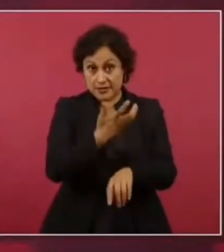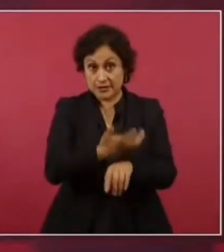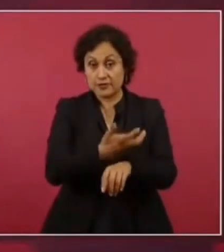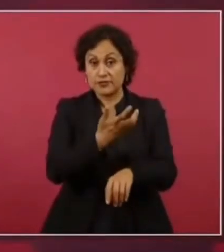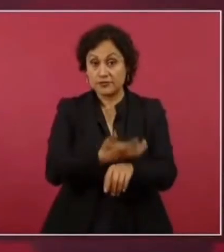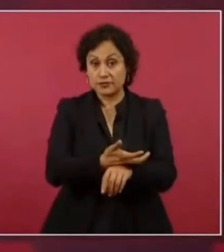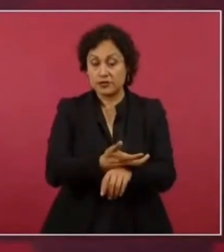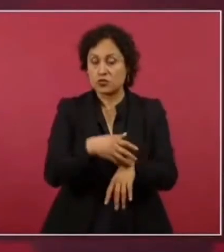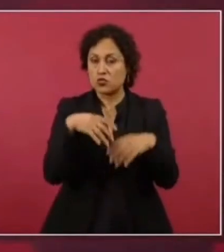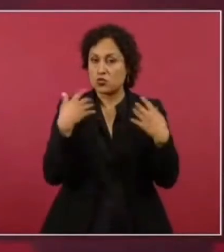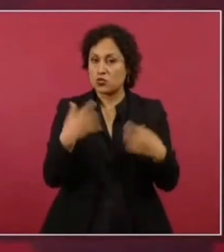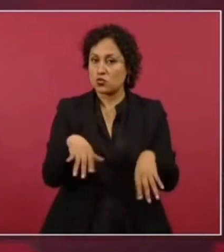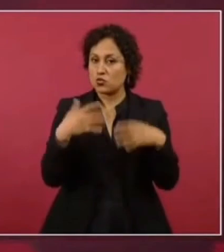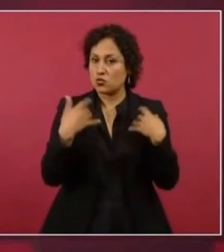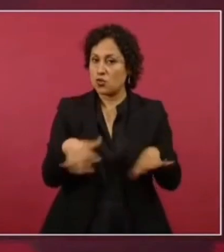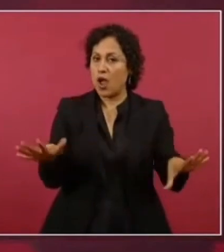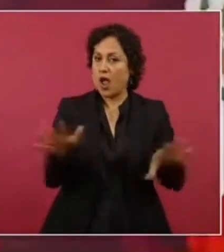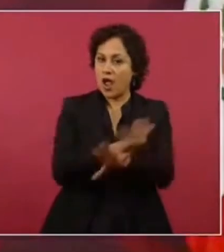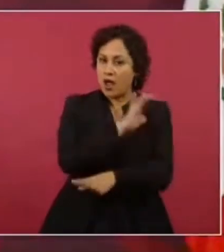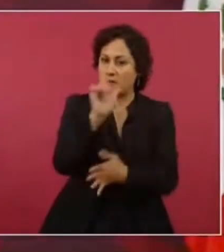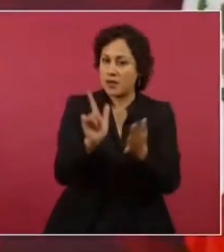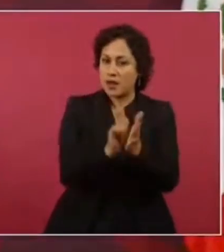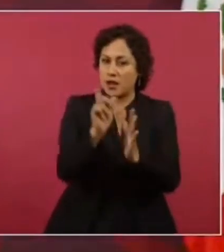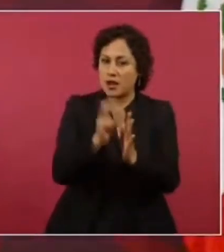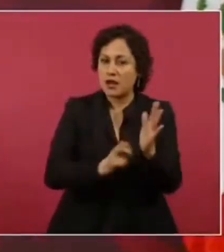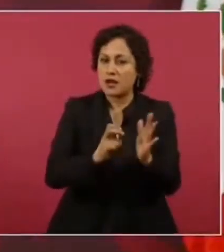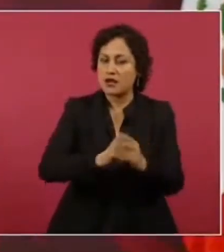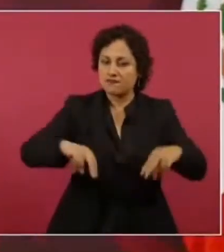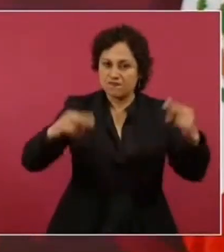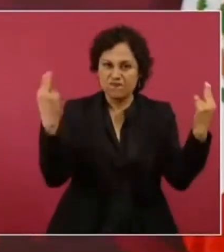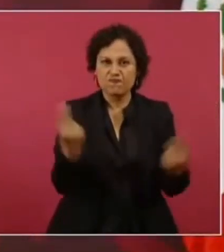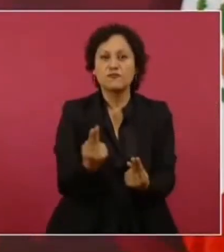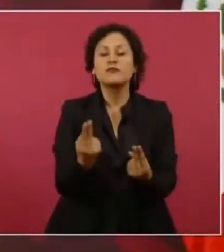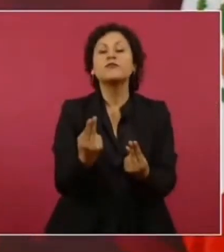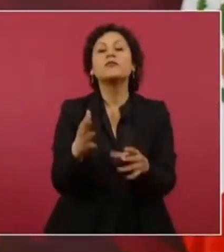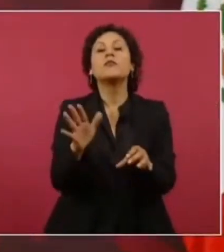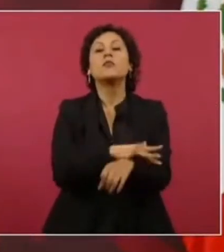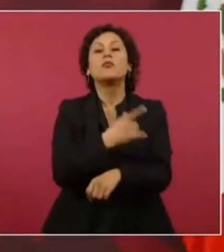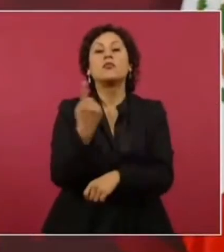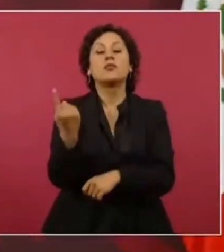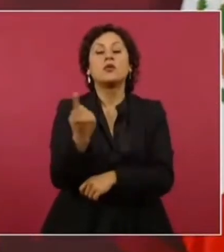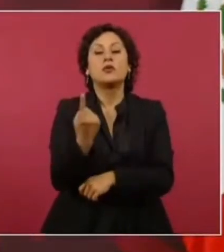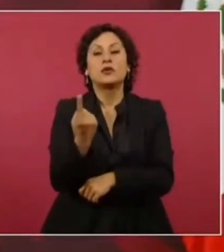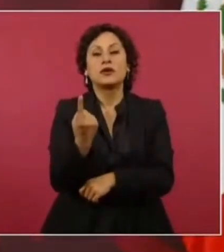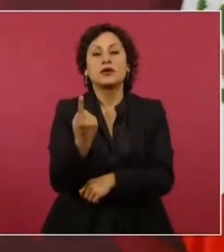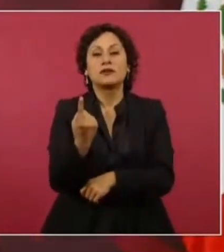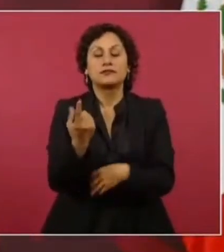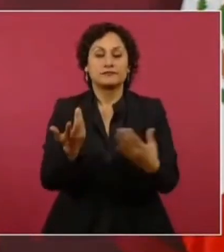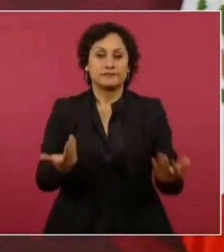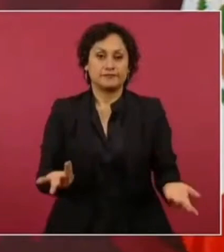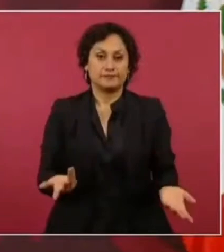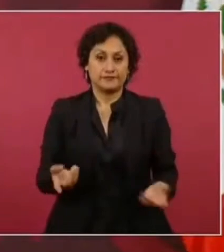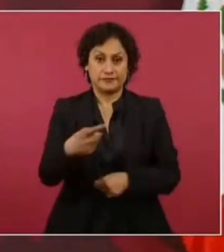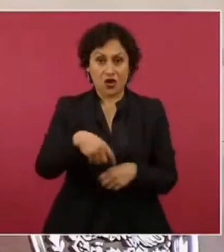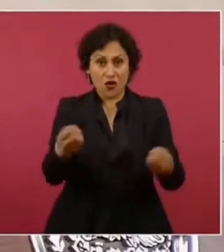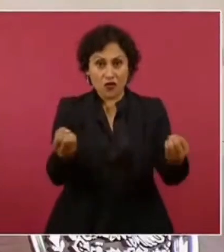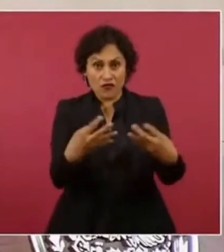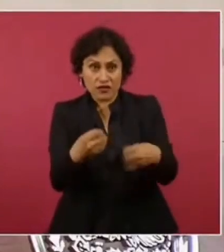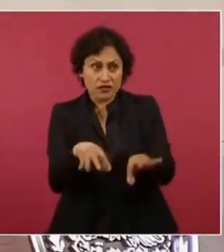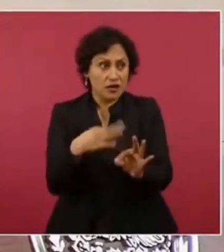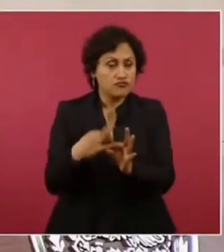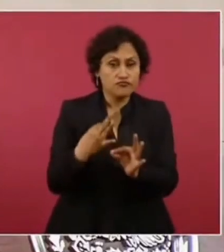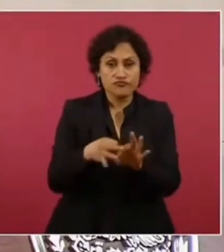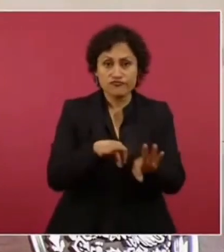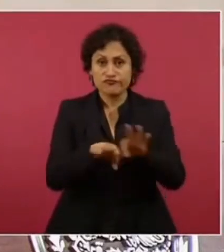profunda reforma porque este no son eficaces